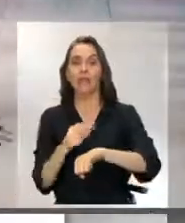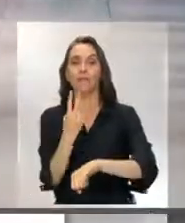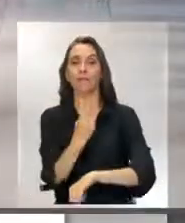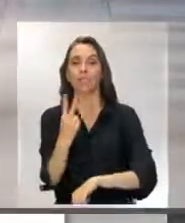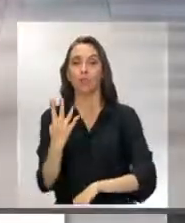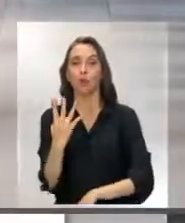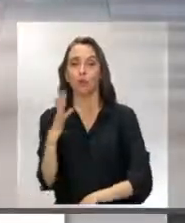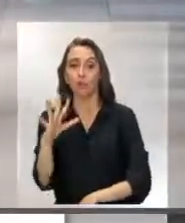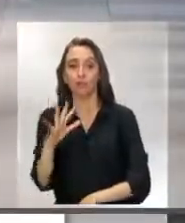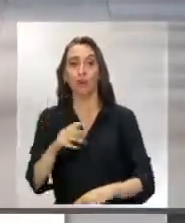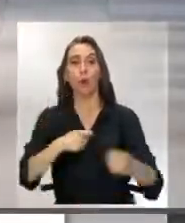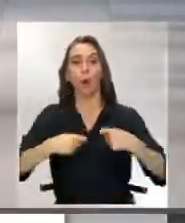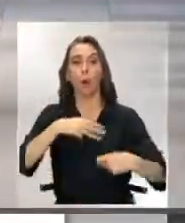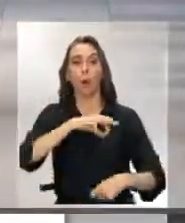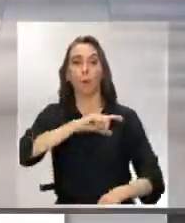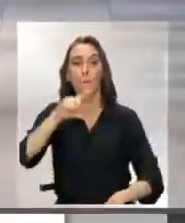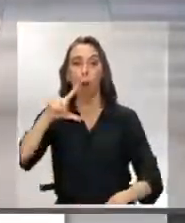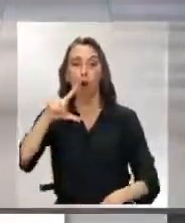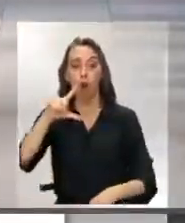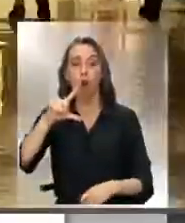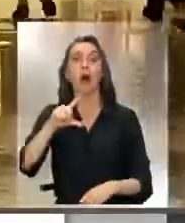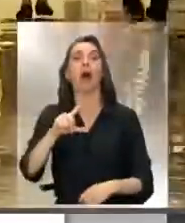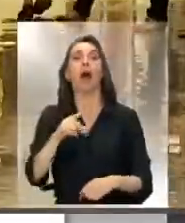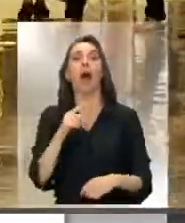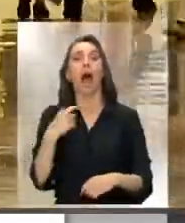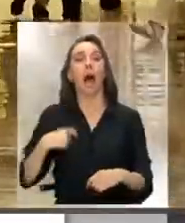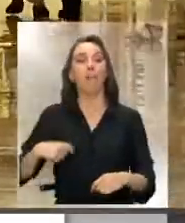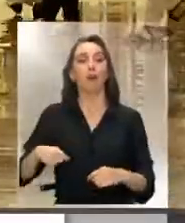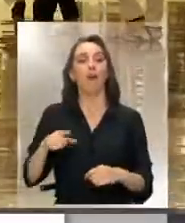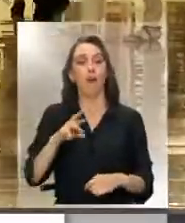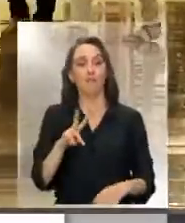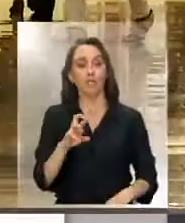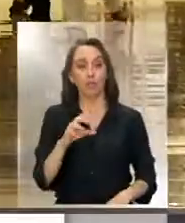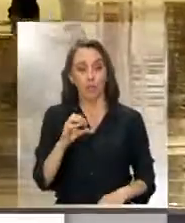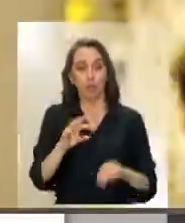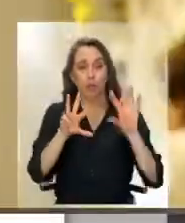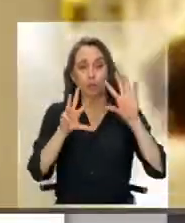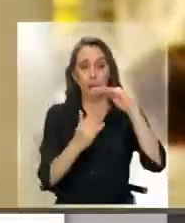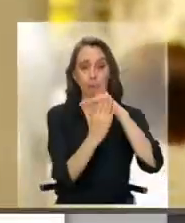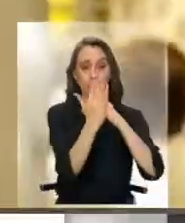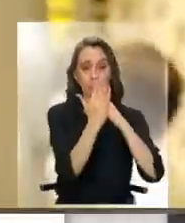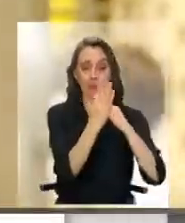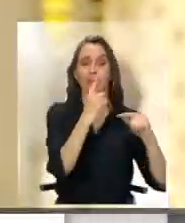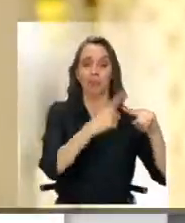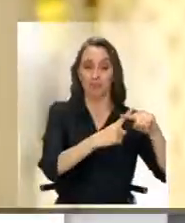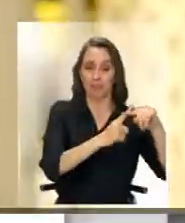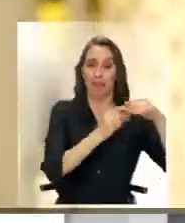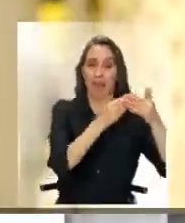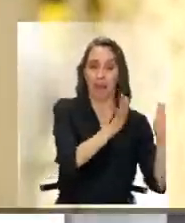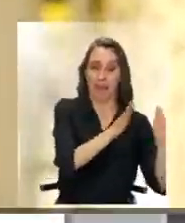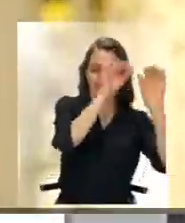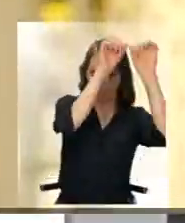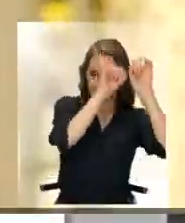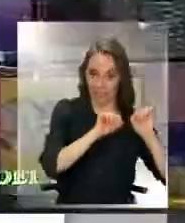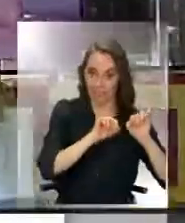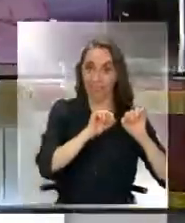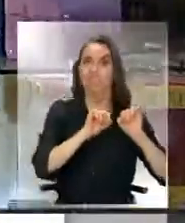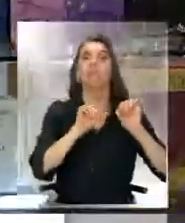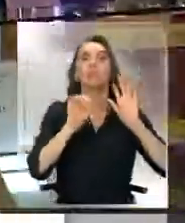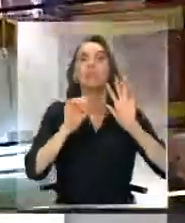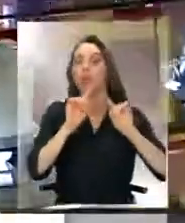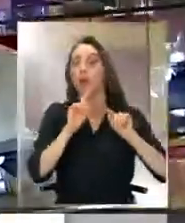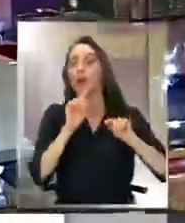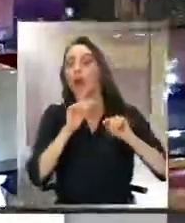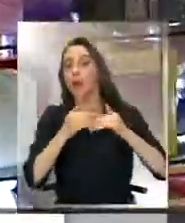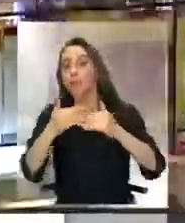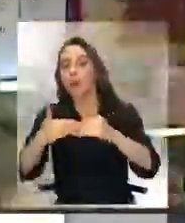Plaza Vespucio decidieron abrir antes. Será a las 9:30 de la mañana y el cierre una hora más tarde. Entienden que la compra